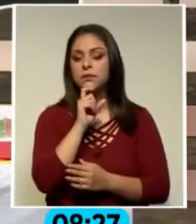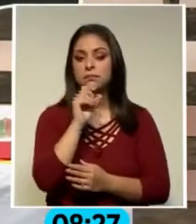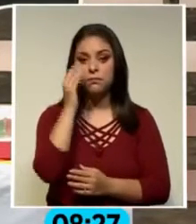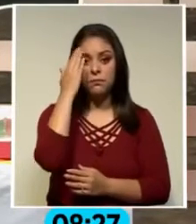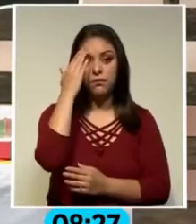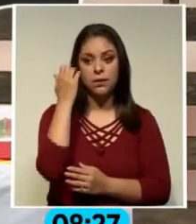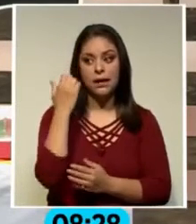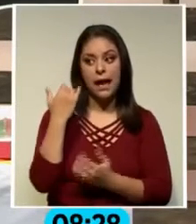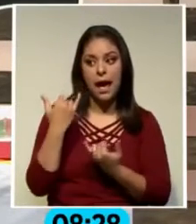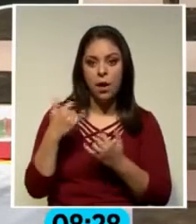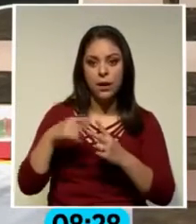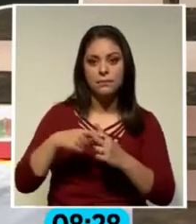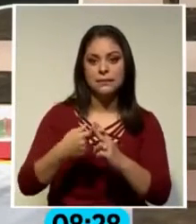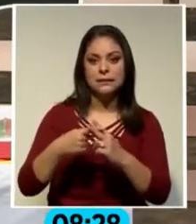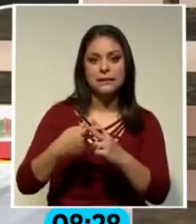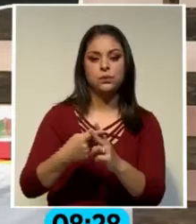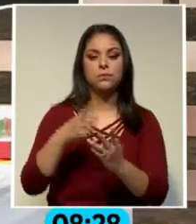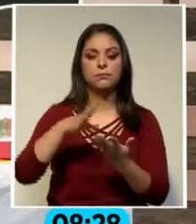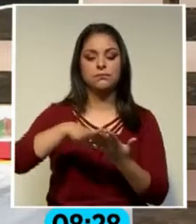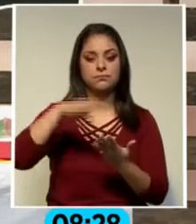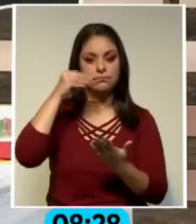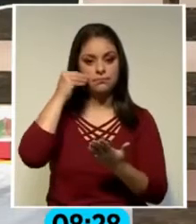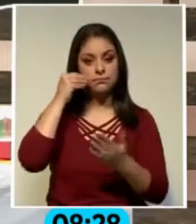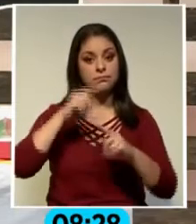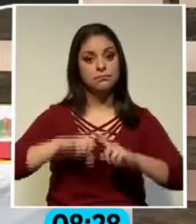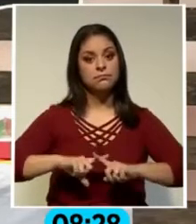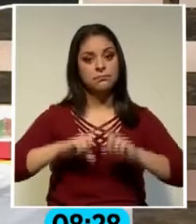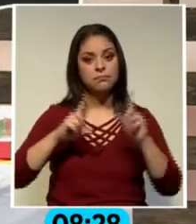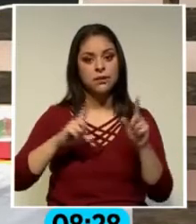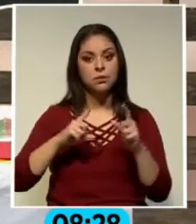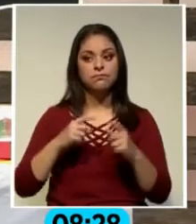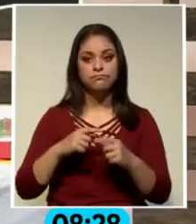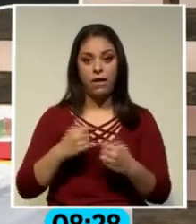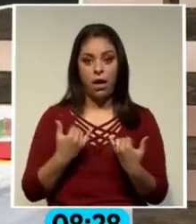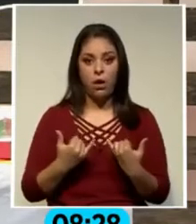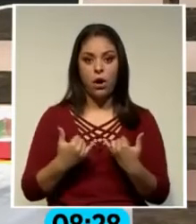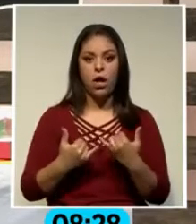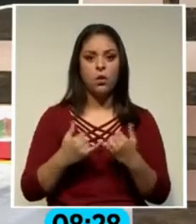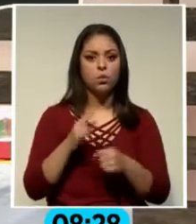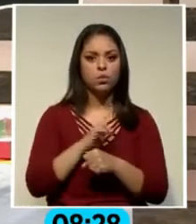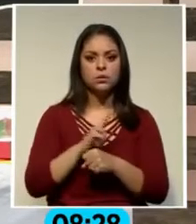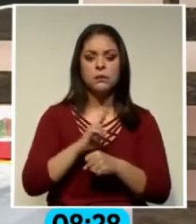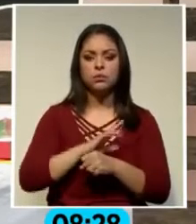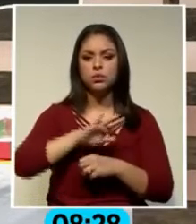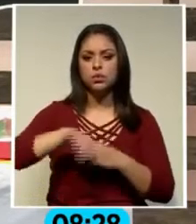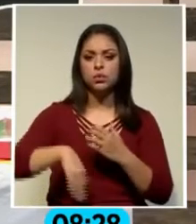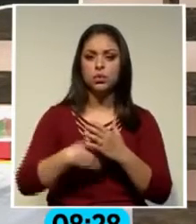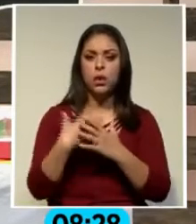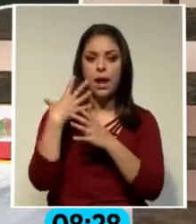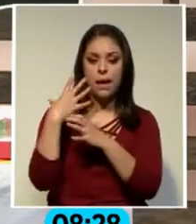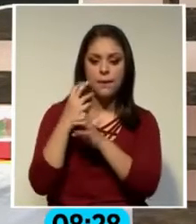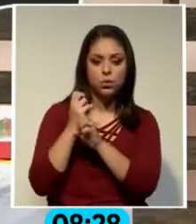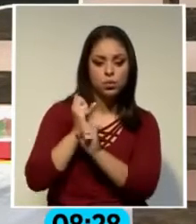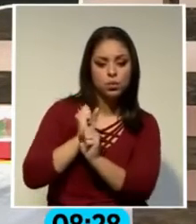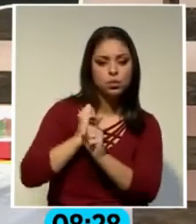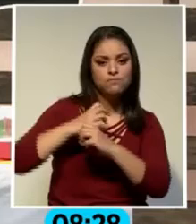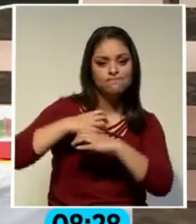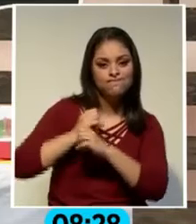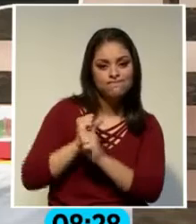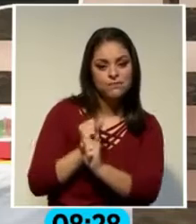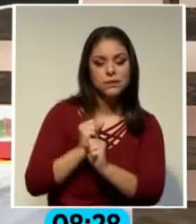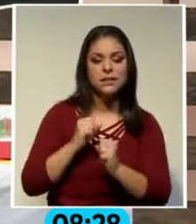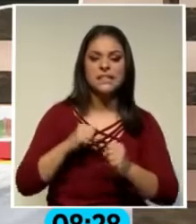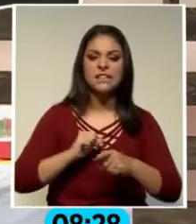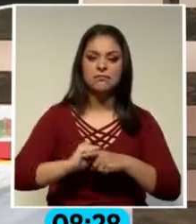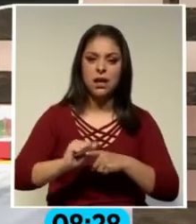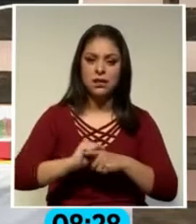porque apenas estamos aprendiendo, ¿verdad? Exacto. Pero esta vez vamos a utilizar casi que toda la mano y ahí vamos a ir ejercitando desde